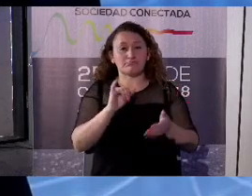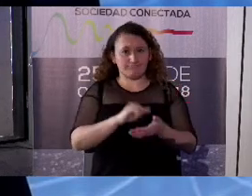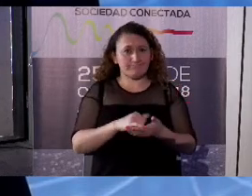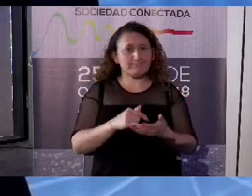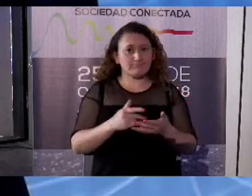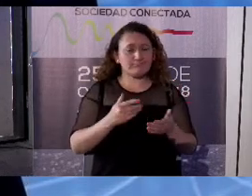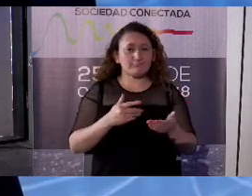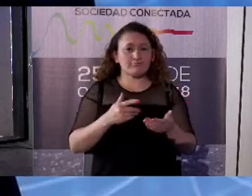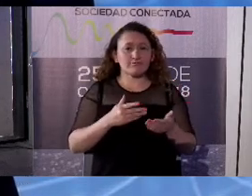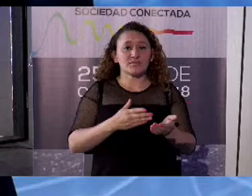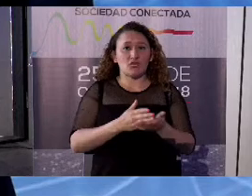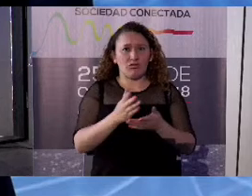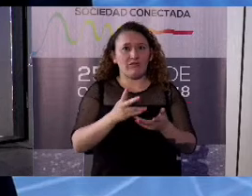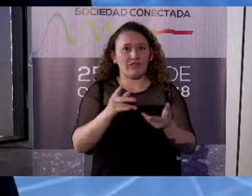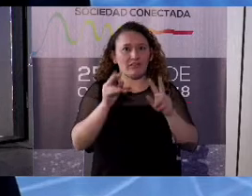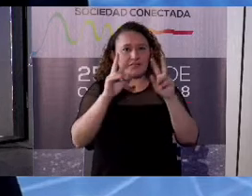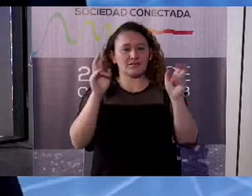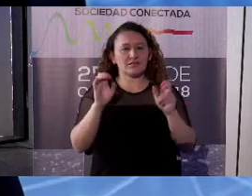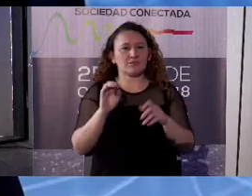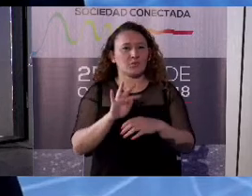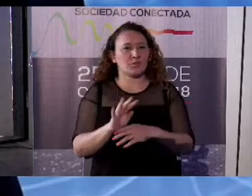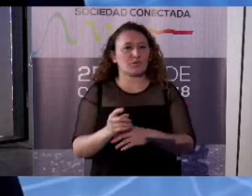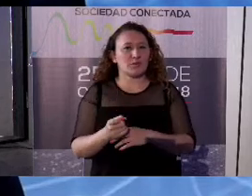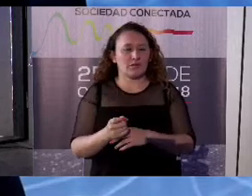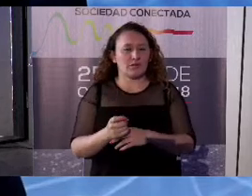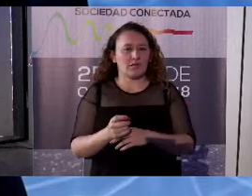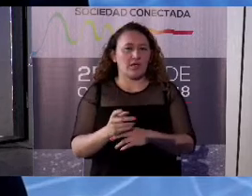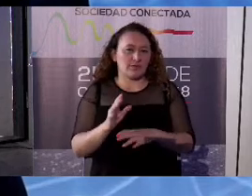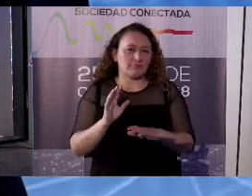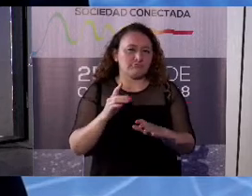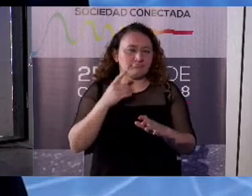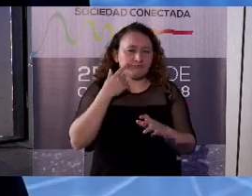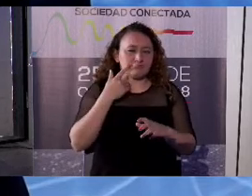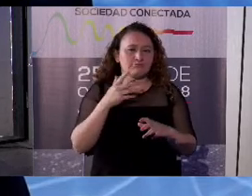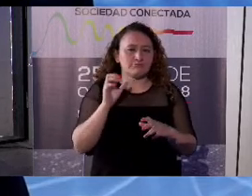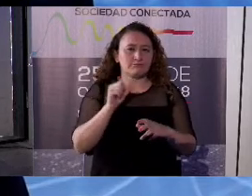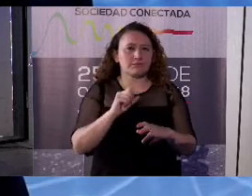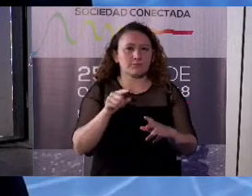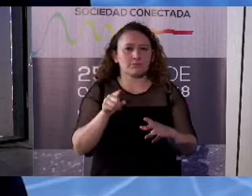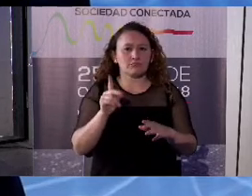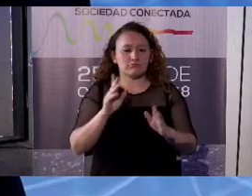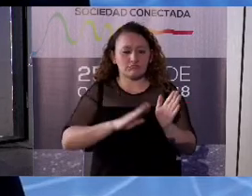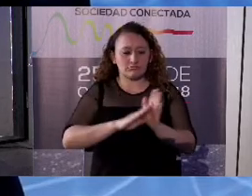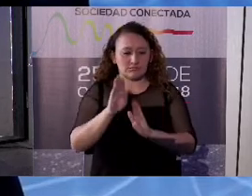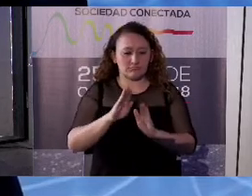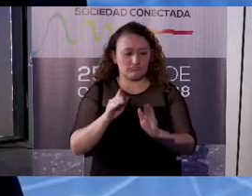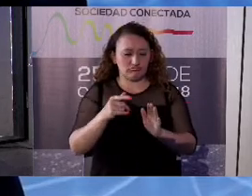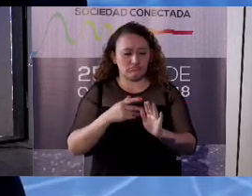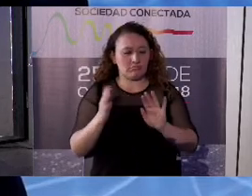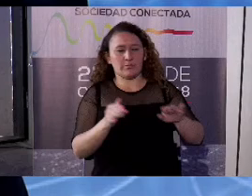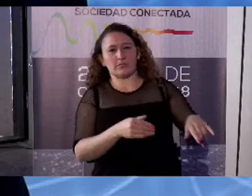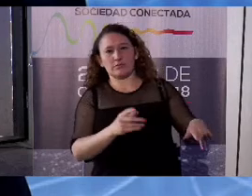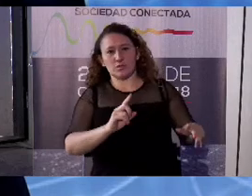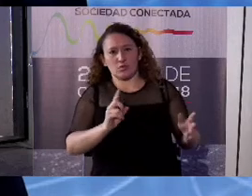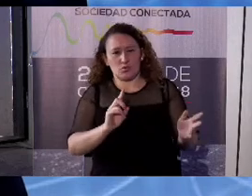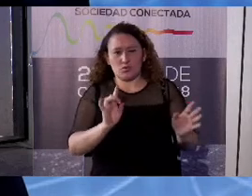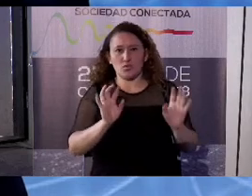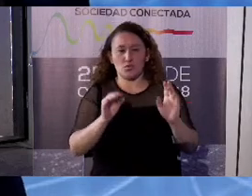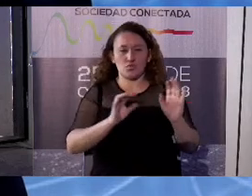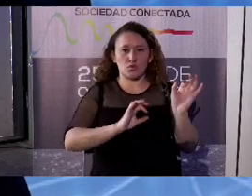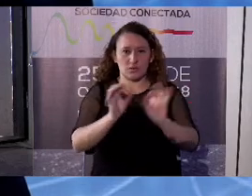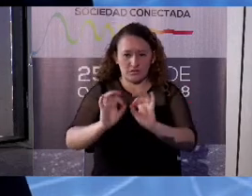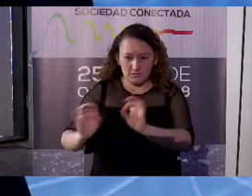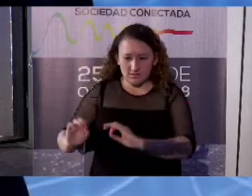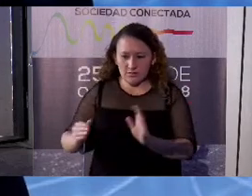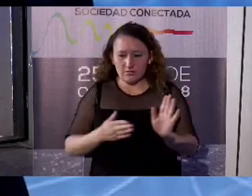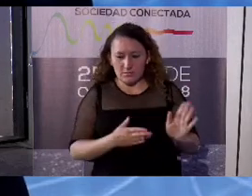tenemos que preocuparnos por temas de 4G sin sin dejar evidentemente el desarrollo que estamos pensando y y la organización y